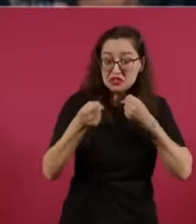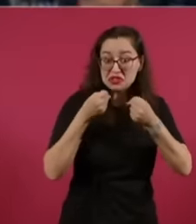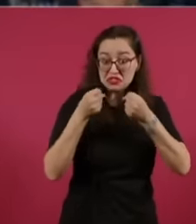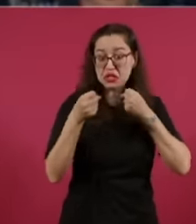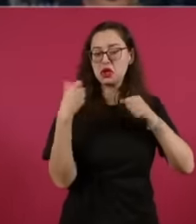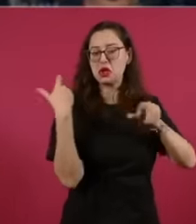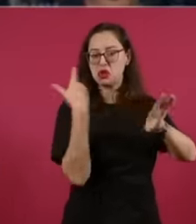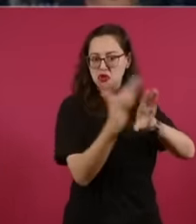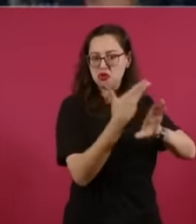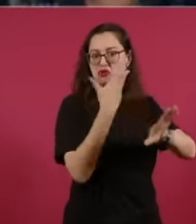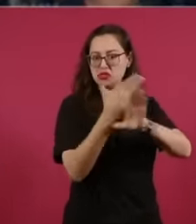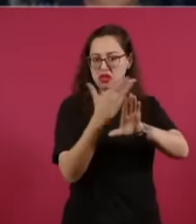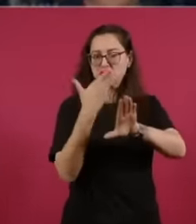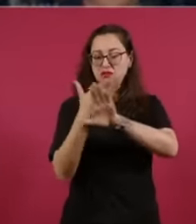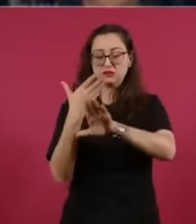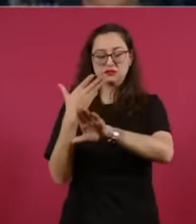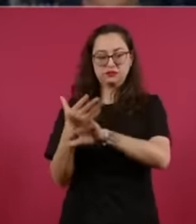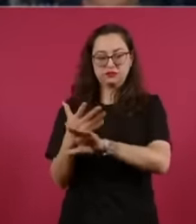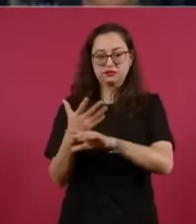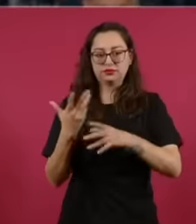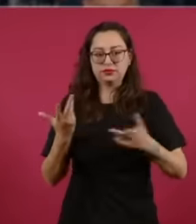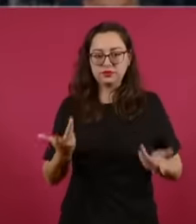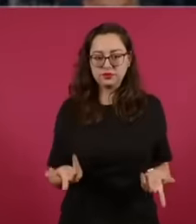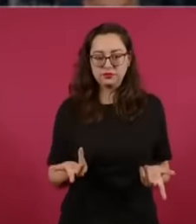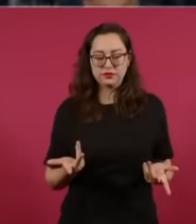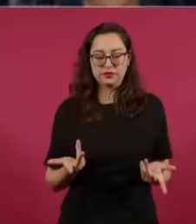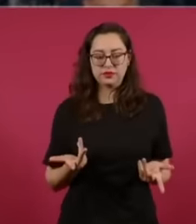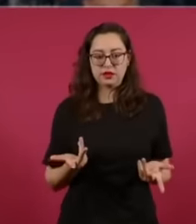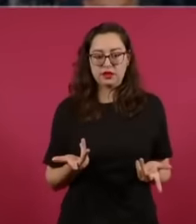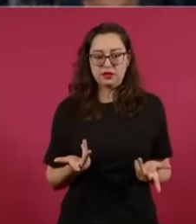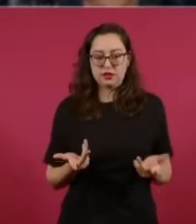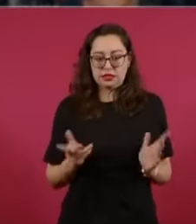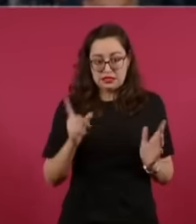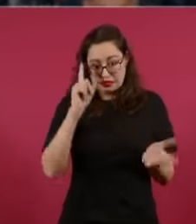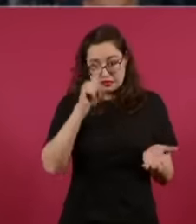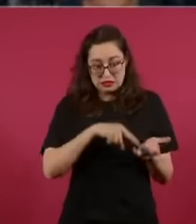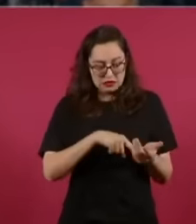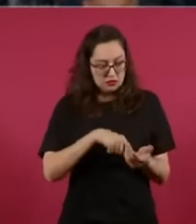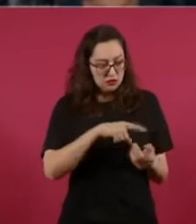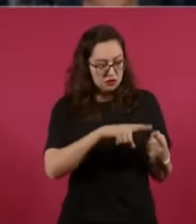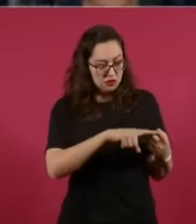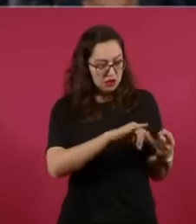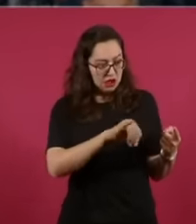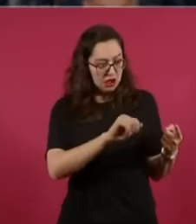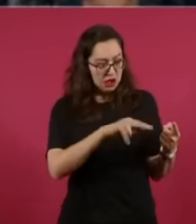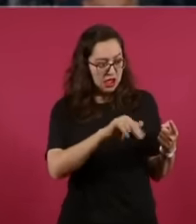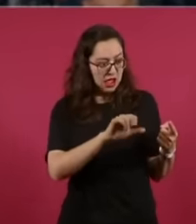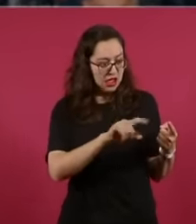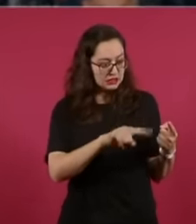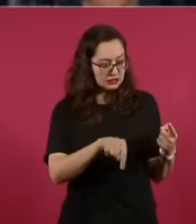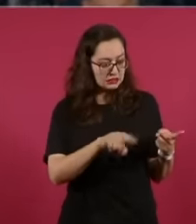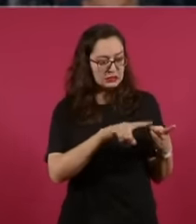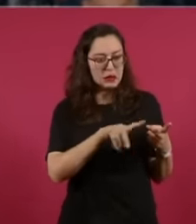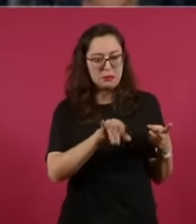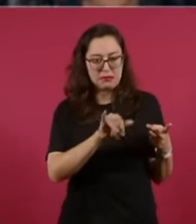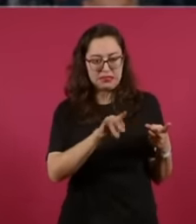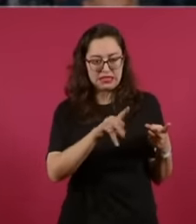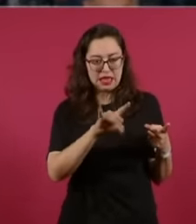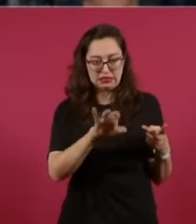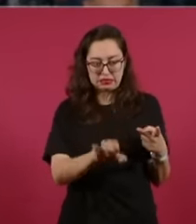tienen mucha presencia en redes sociales. En esta denuncia se incluye, incluso tengo entendido que a Hans, a Vicente Serrano, a varias